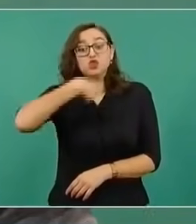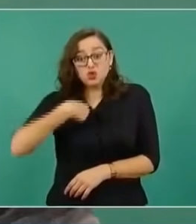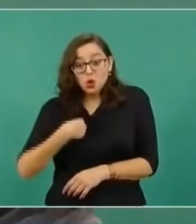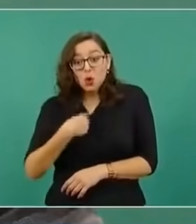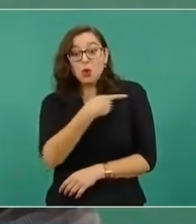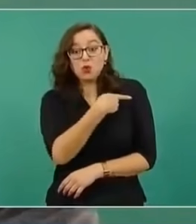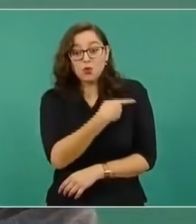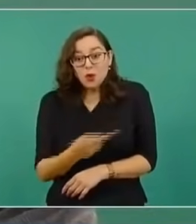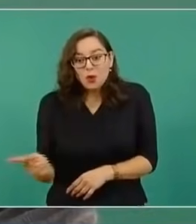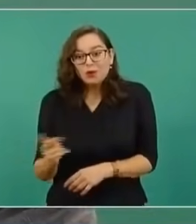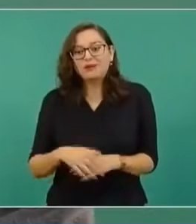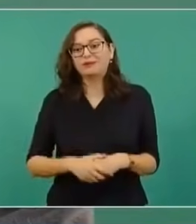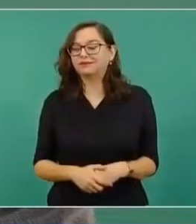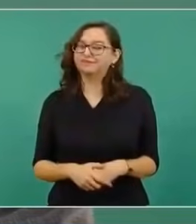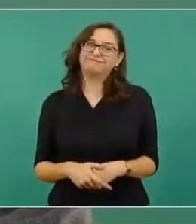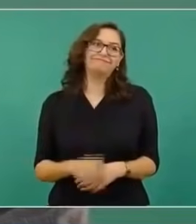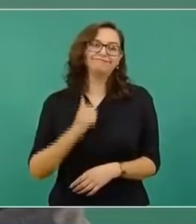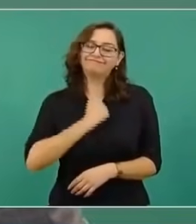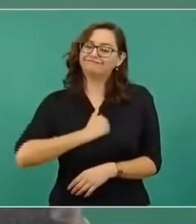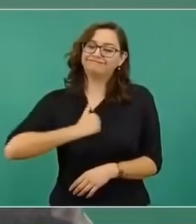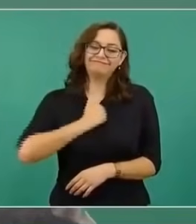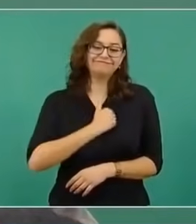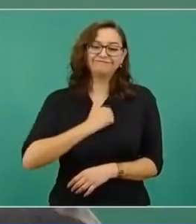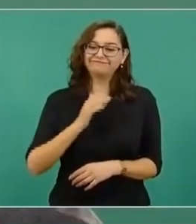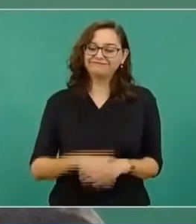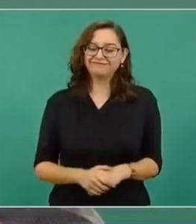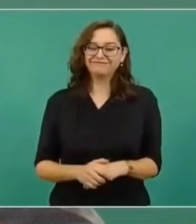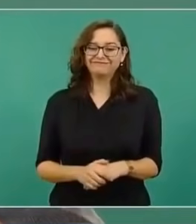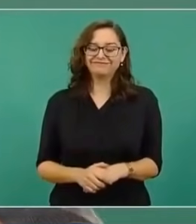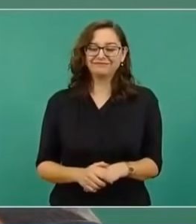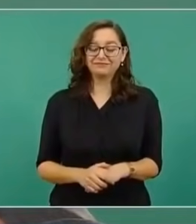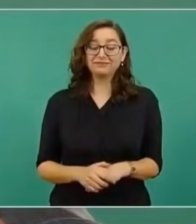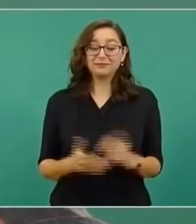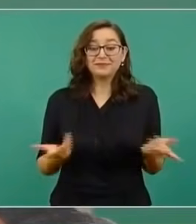O sea, eso es así.